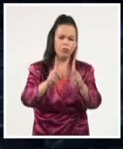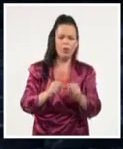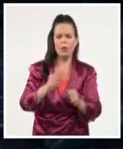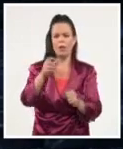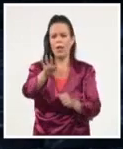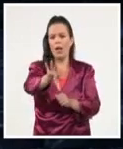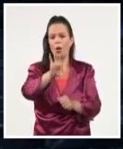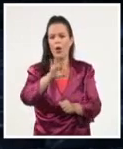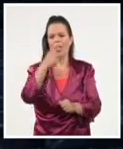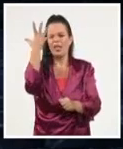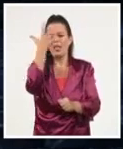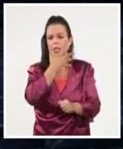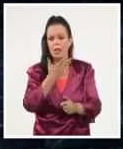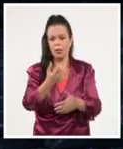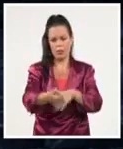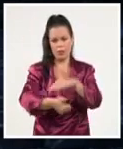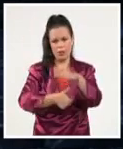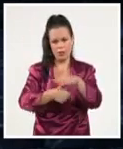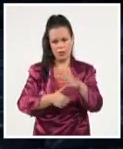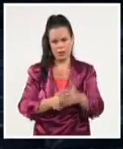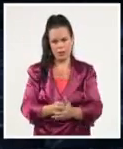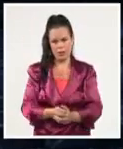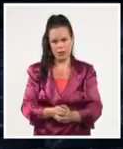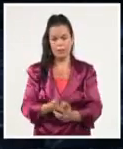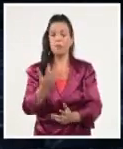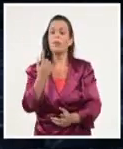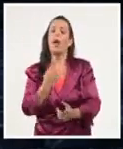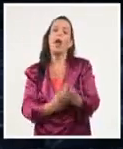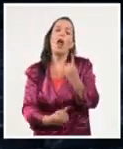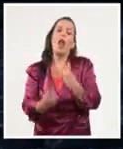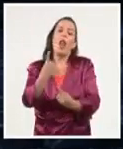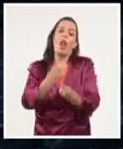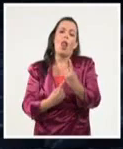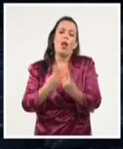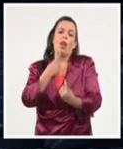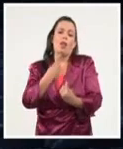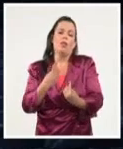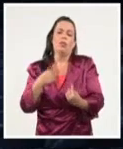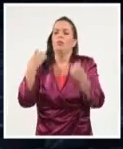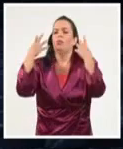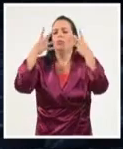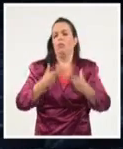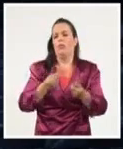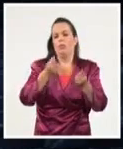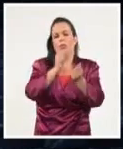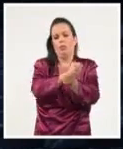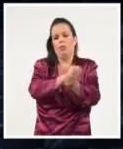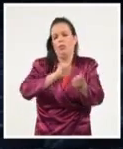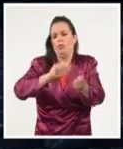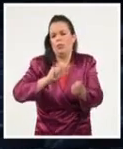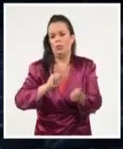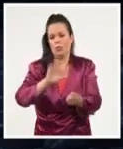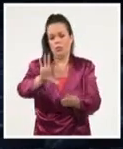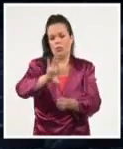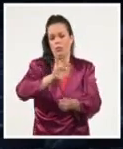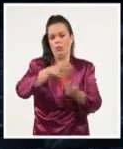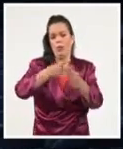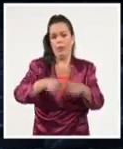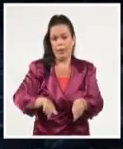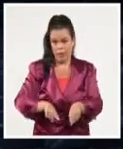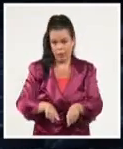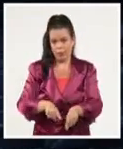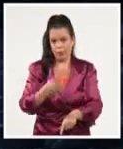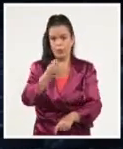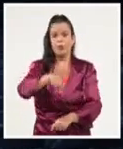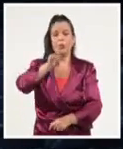representará en la boleta presidencial. Hay quienes aspiran a ir por su cuenta, de manera independiente, como se dice, pero las